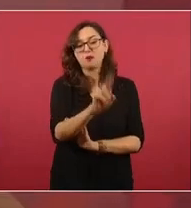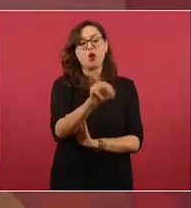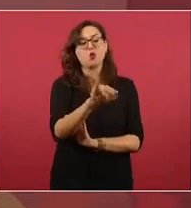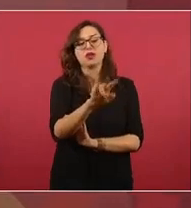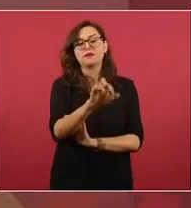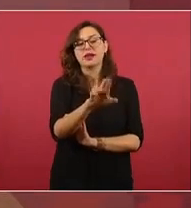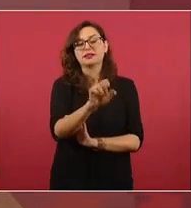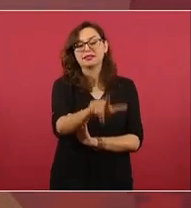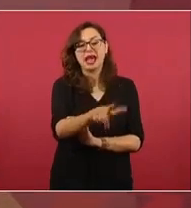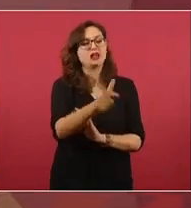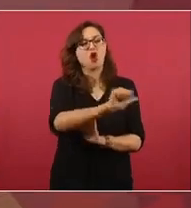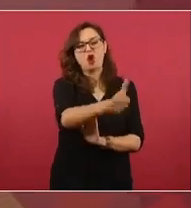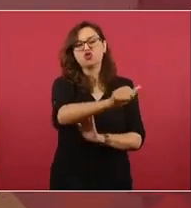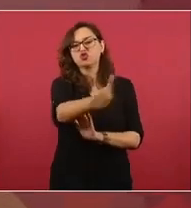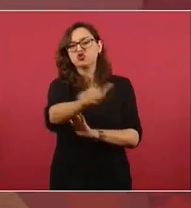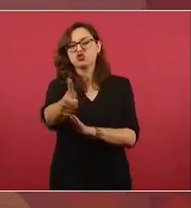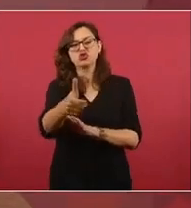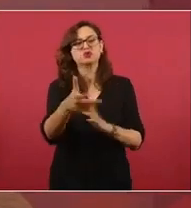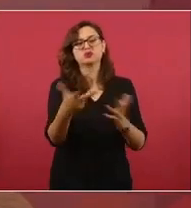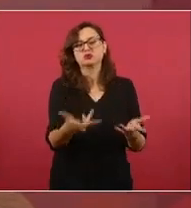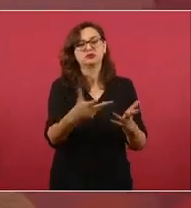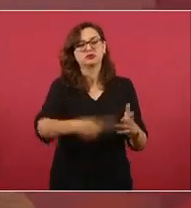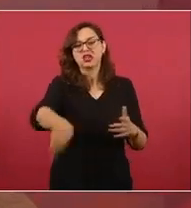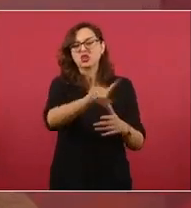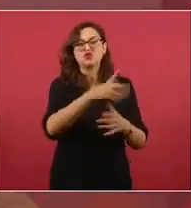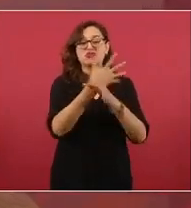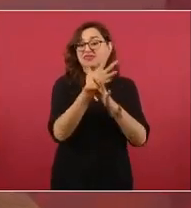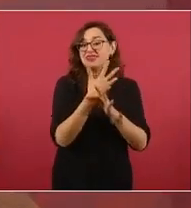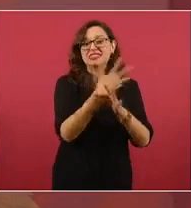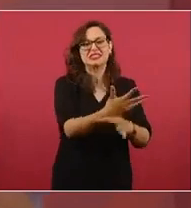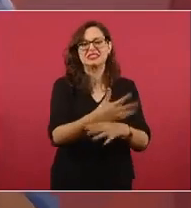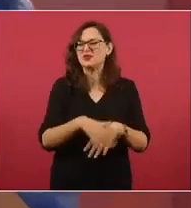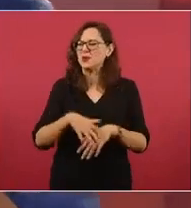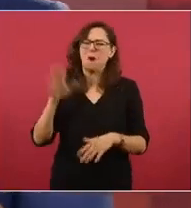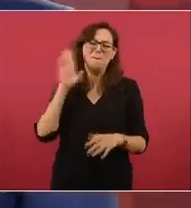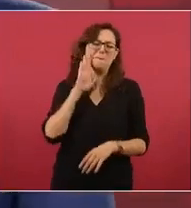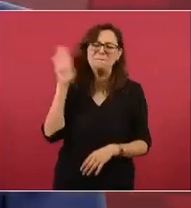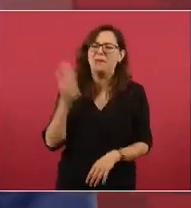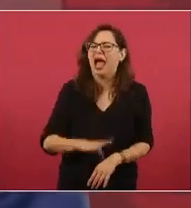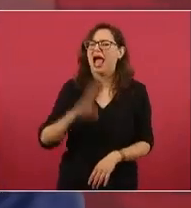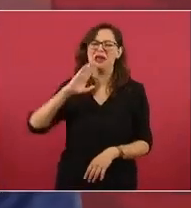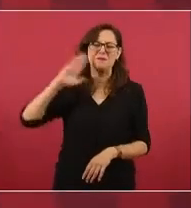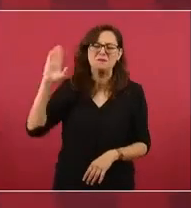y los columnistas conservadores reaccionarios,